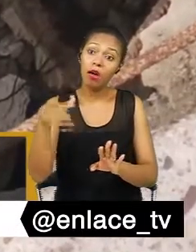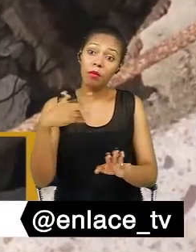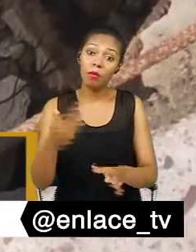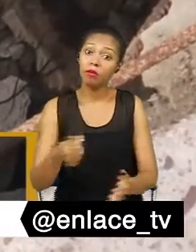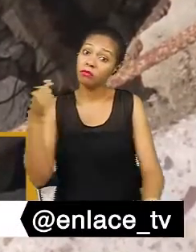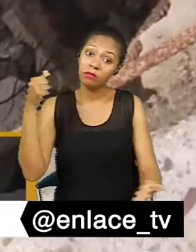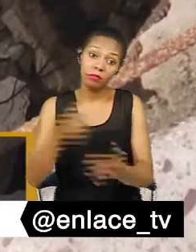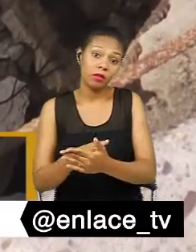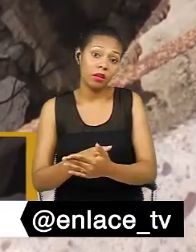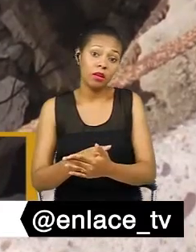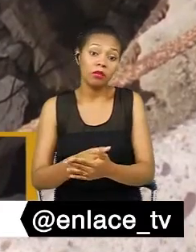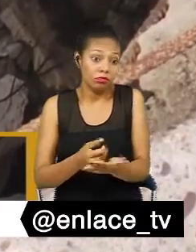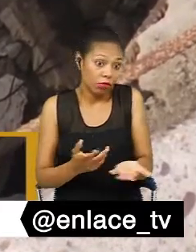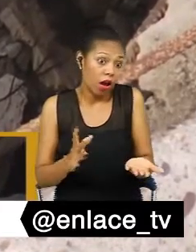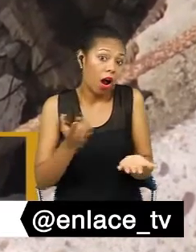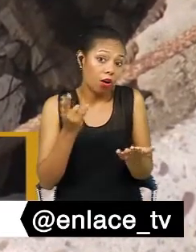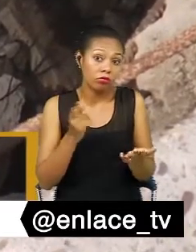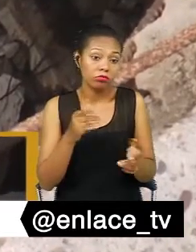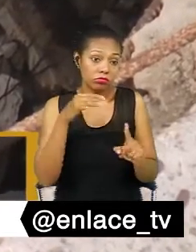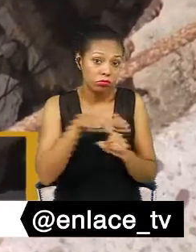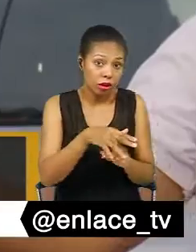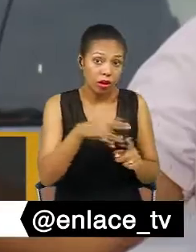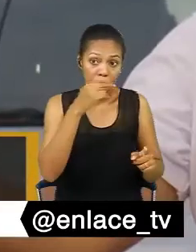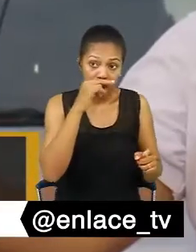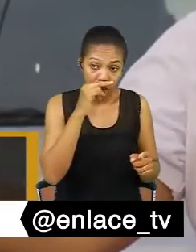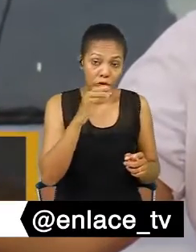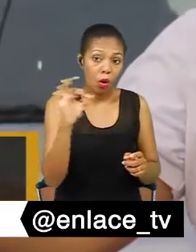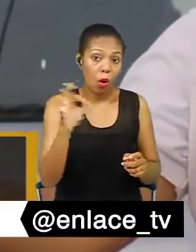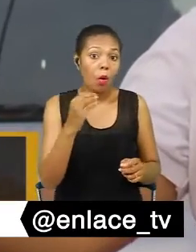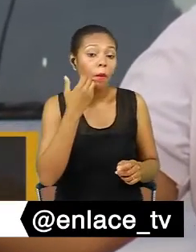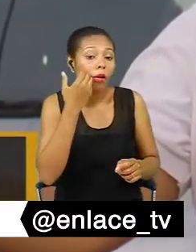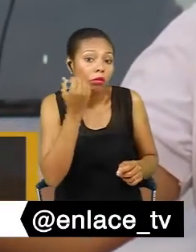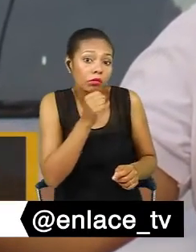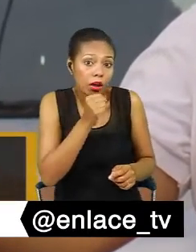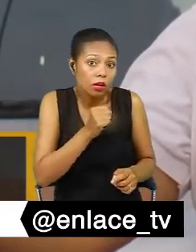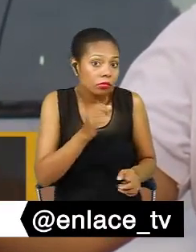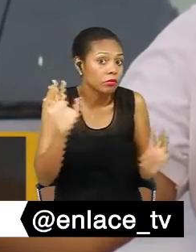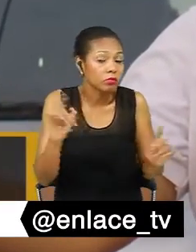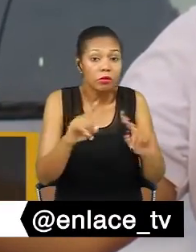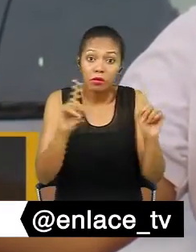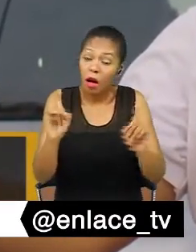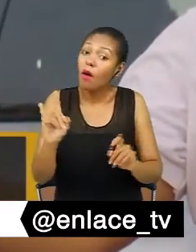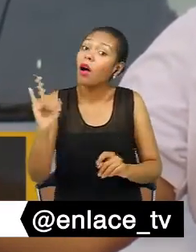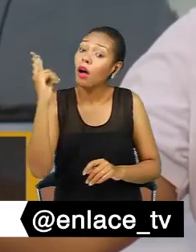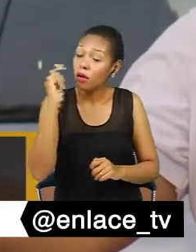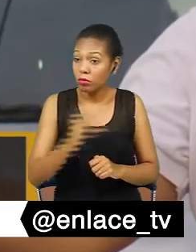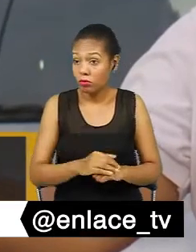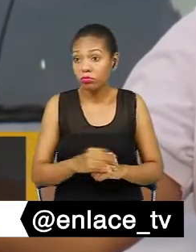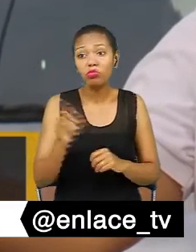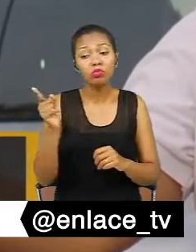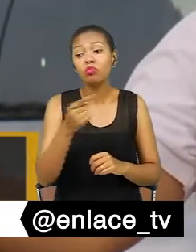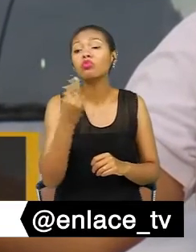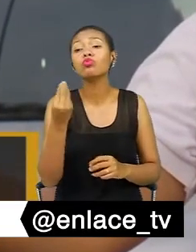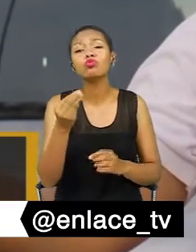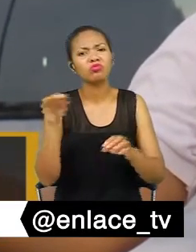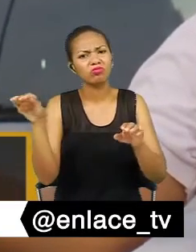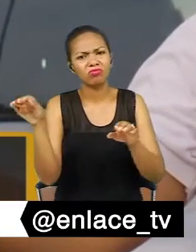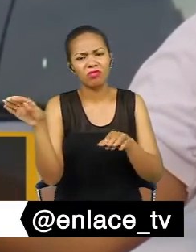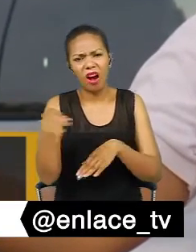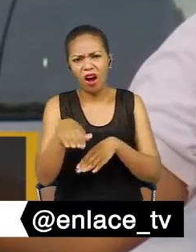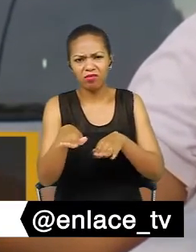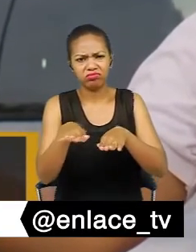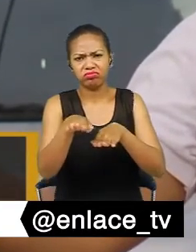accidentes con adultos o niños que normalmente frecuentan la calle. Adicionalmente, es una calle que pasa mucha gente y muchos carros, y nos preocupa